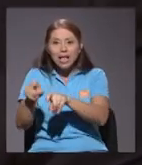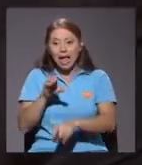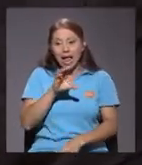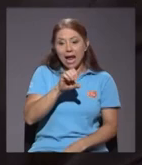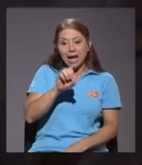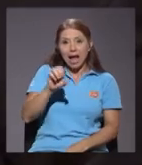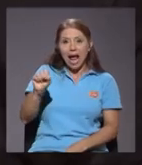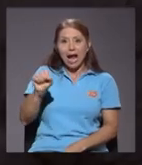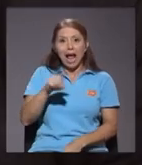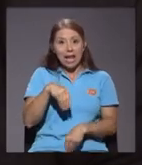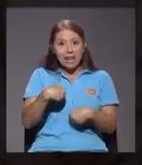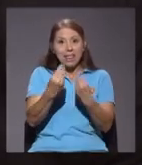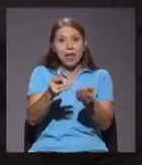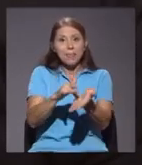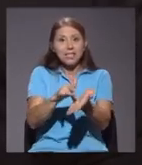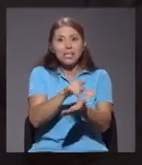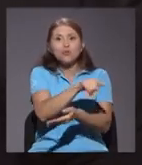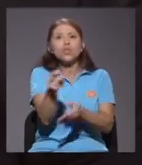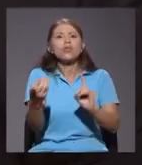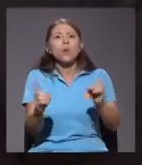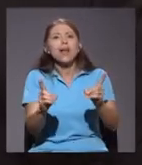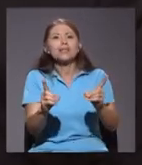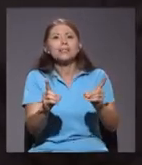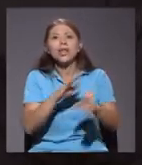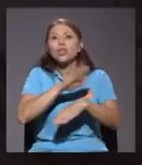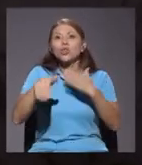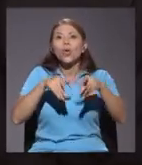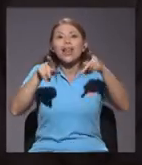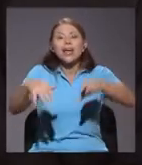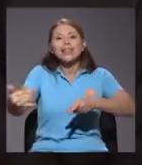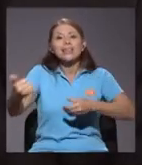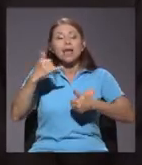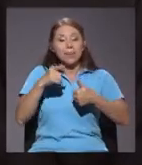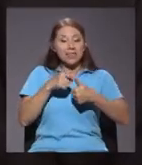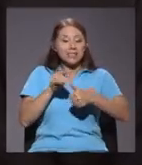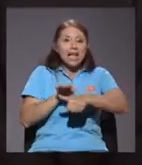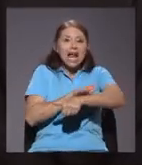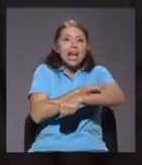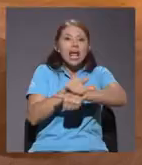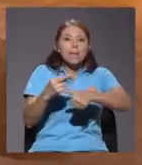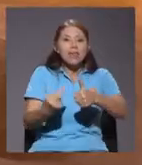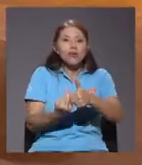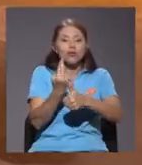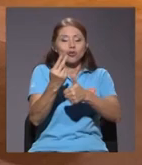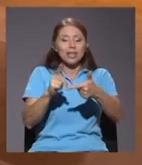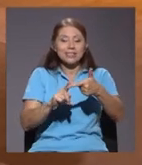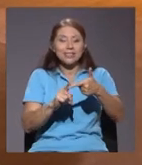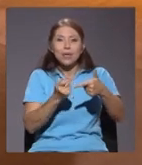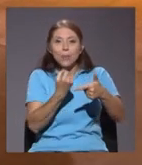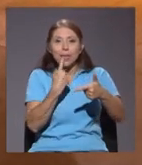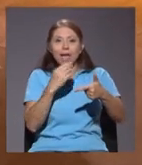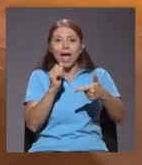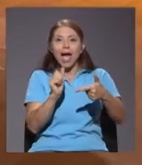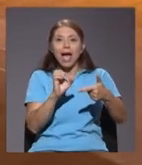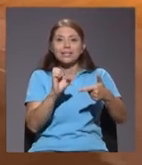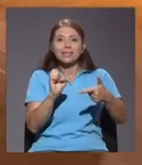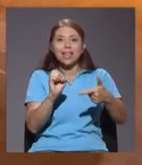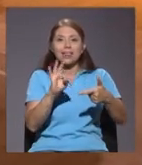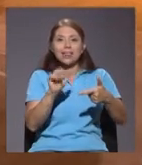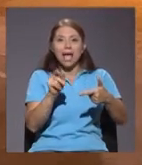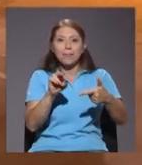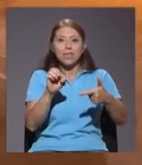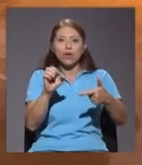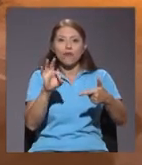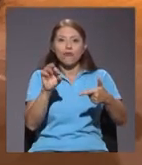pero hicimos una lista todo el mundo llama decir crema de rosas común hace también of en todo mundo y se fascina todo el mundo bueno en